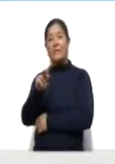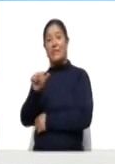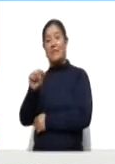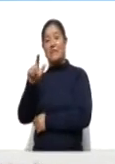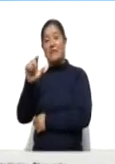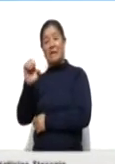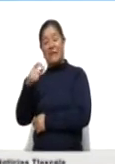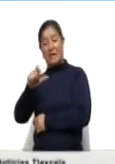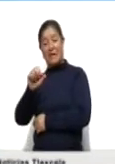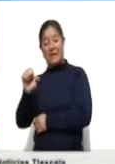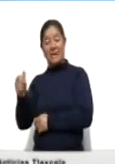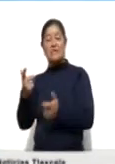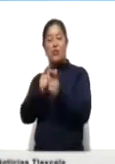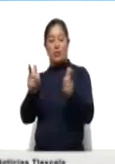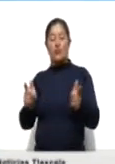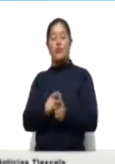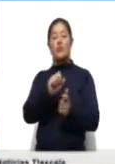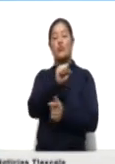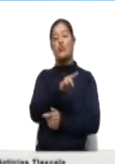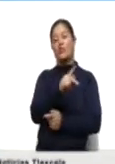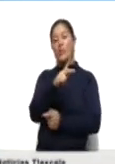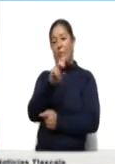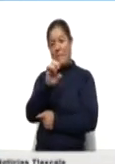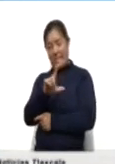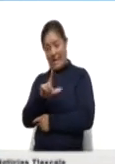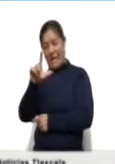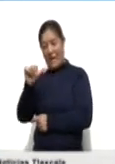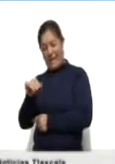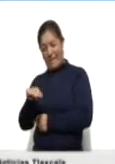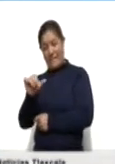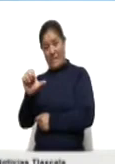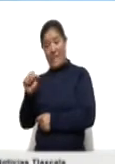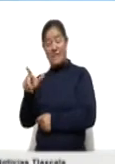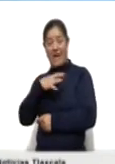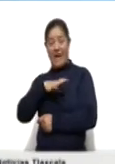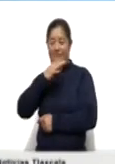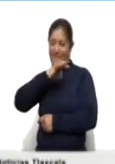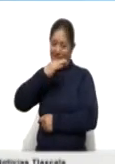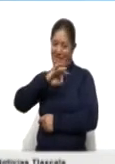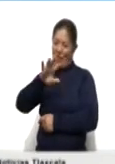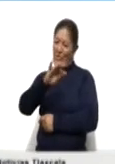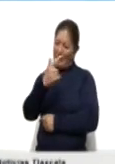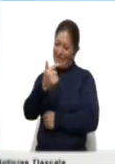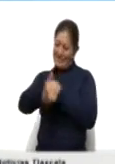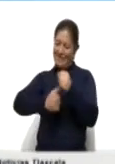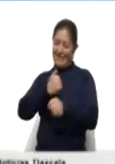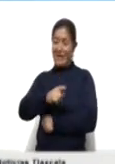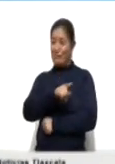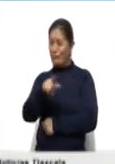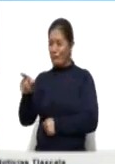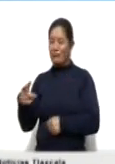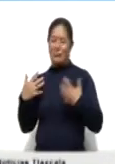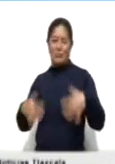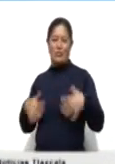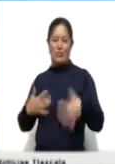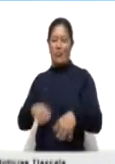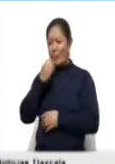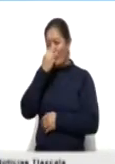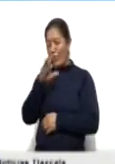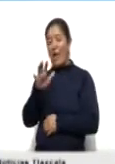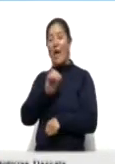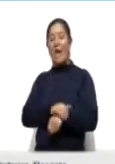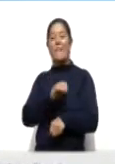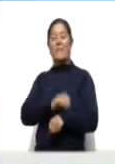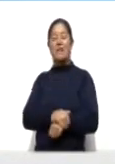Super Lamas, para enviar una gran felicitación por su 47 aniversario a los amigos de